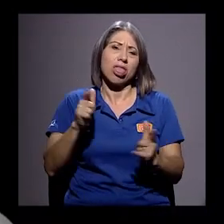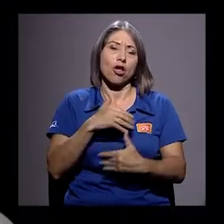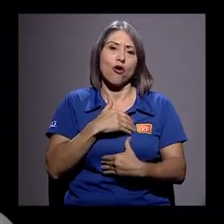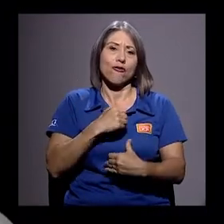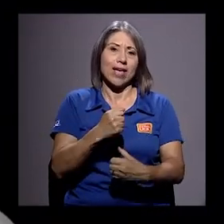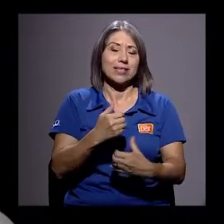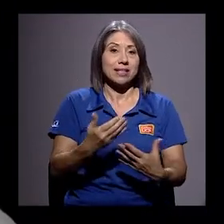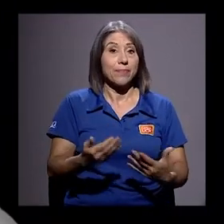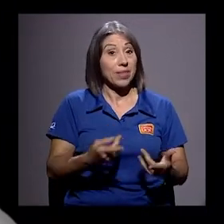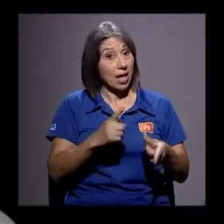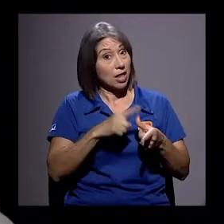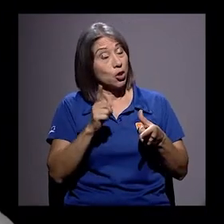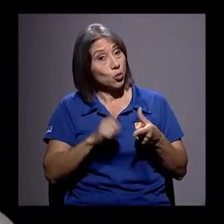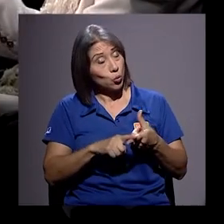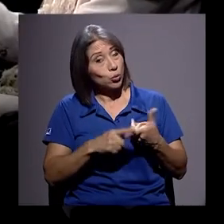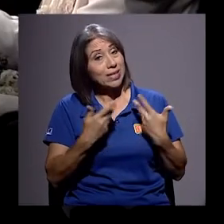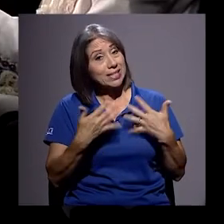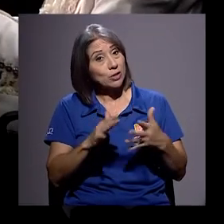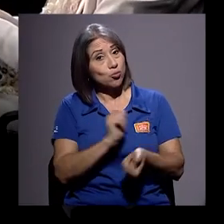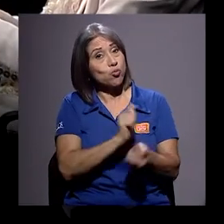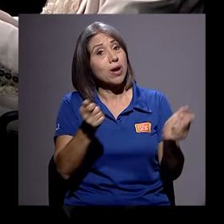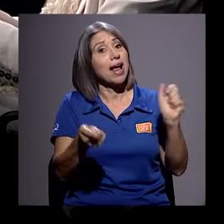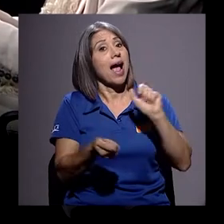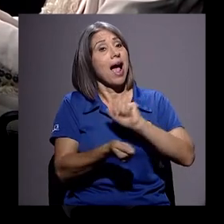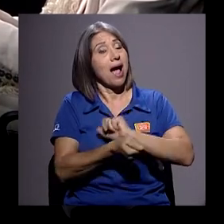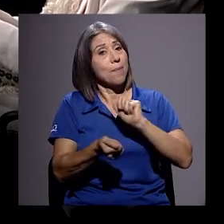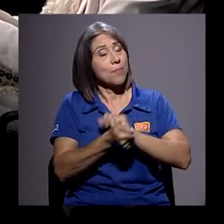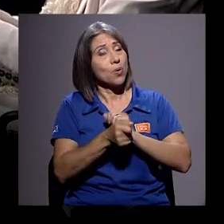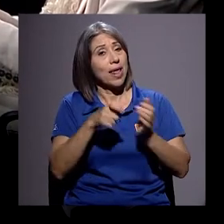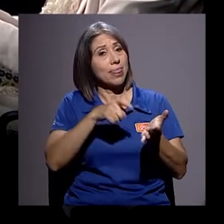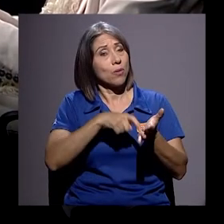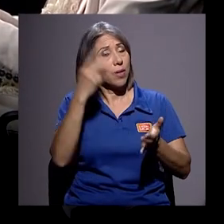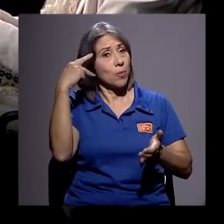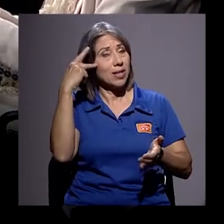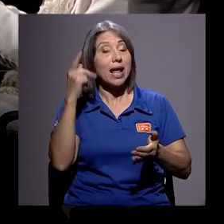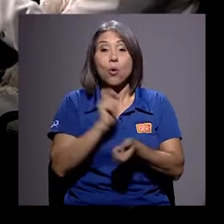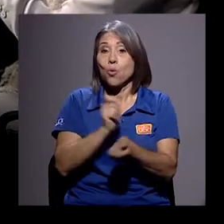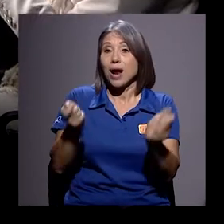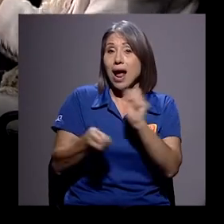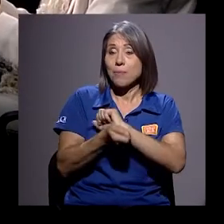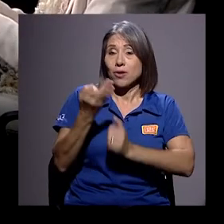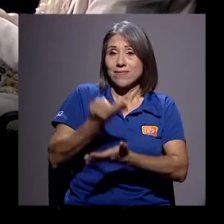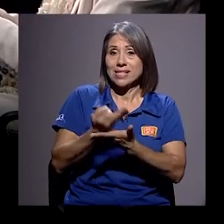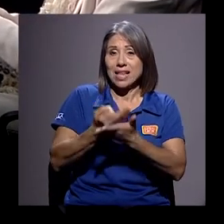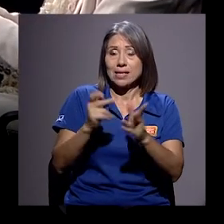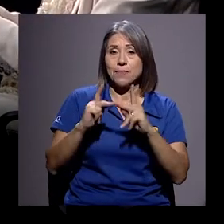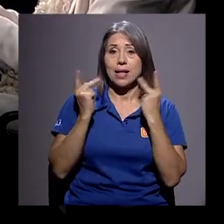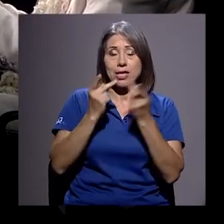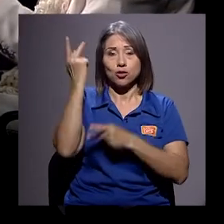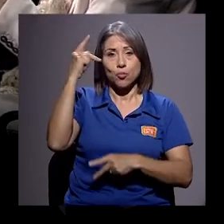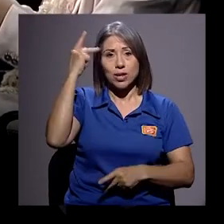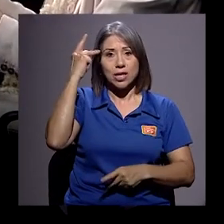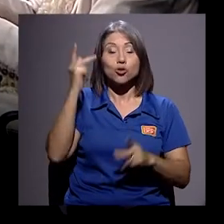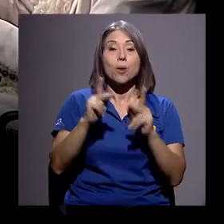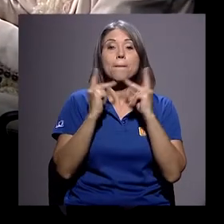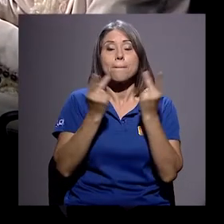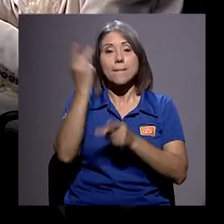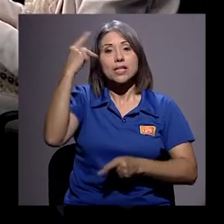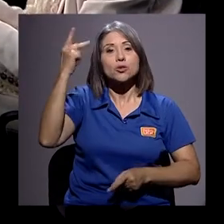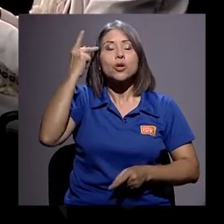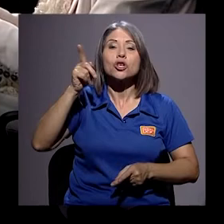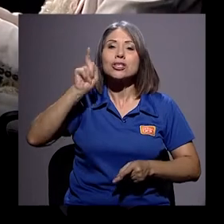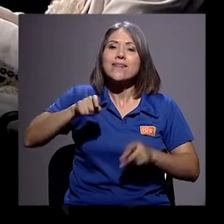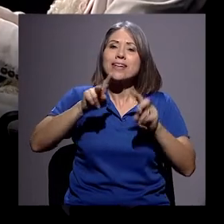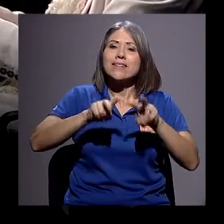política y un cambio en el sistema de financiamiento de los partidos políticos los partidos políticos tienen que revisar si usted me